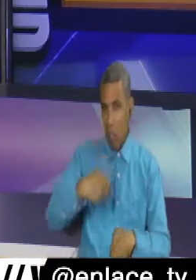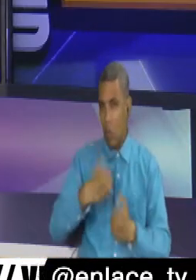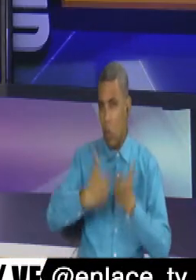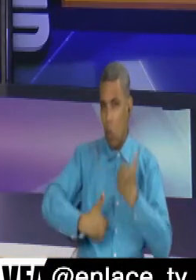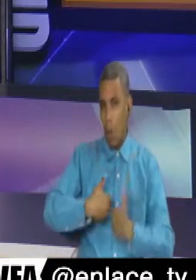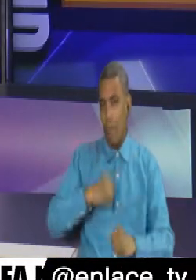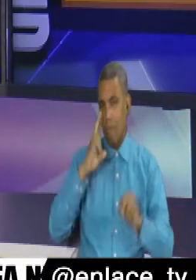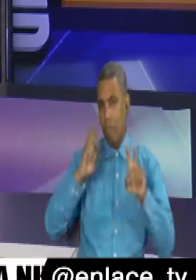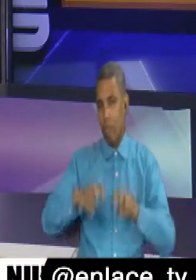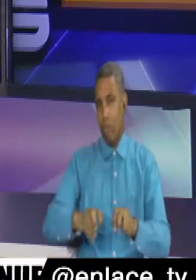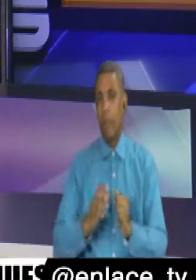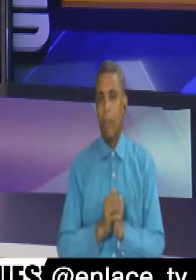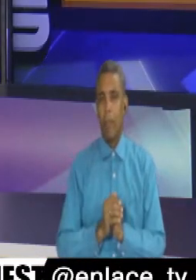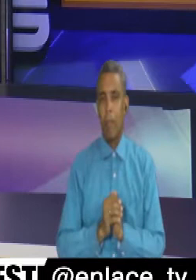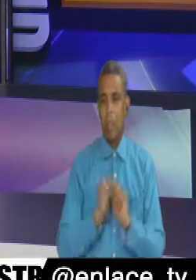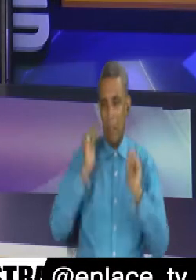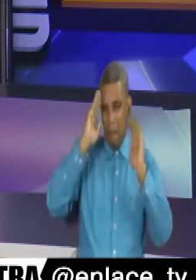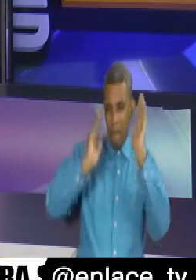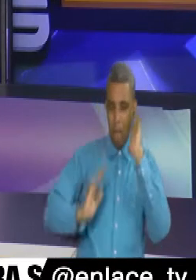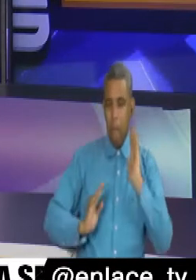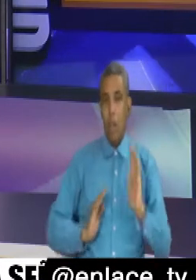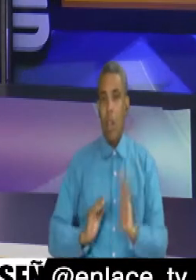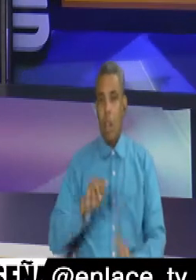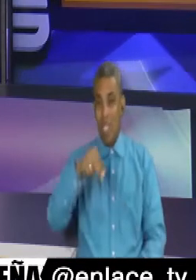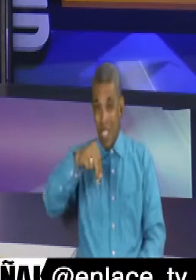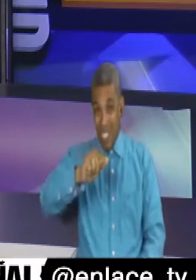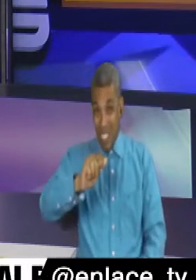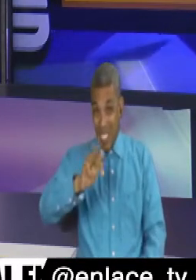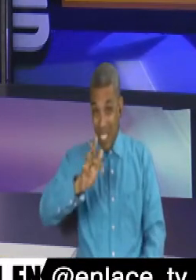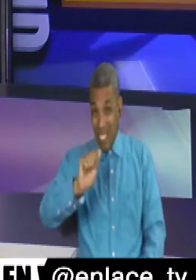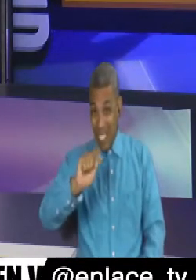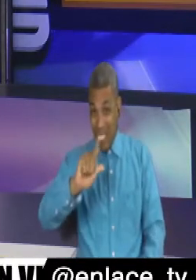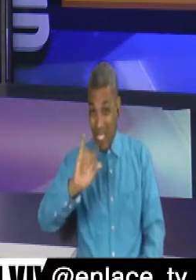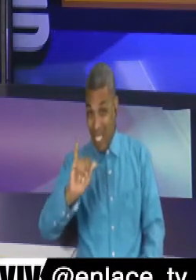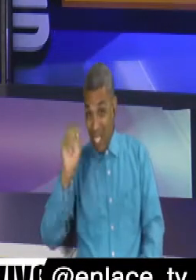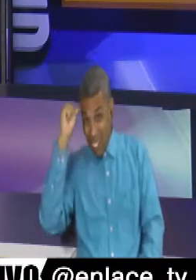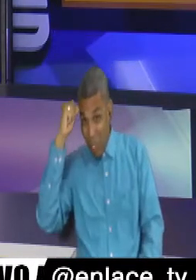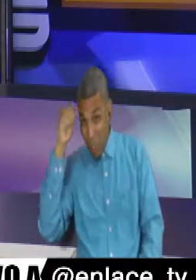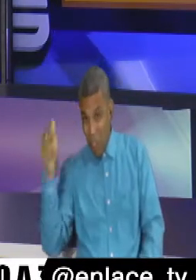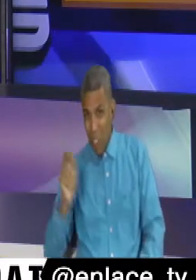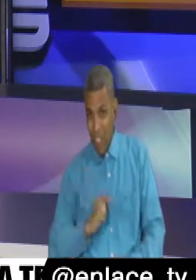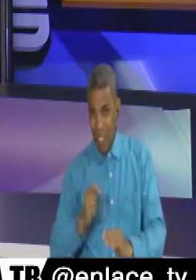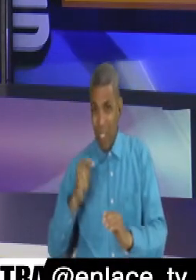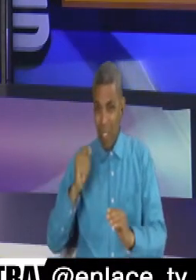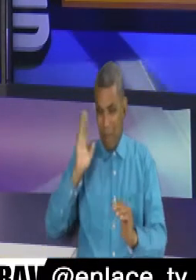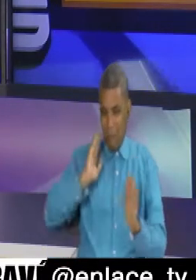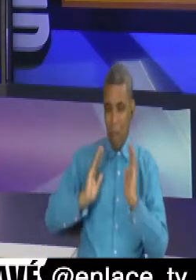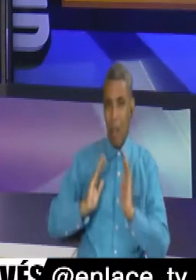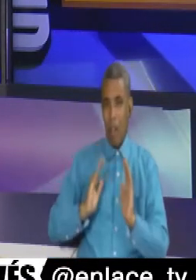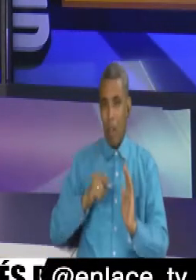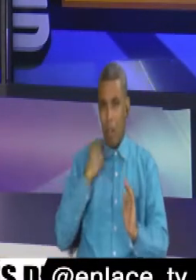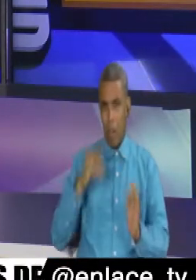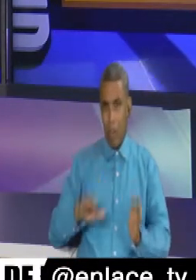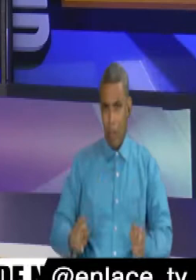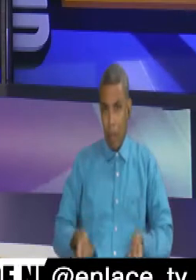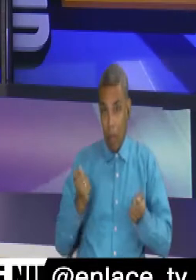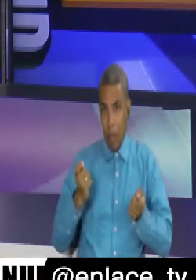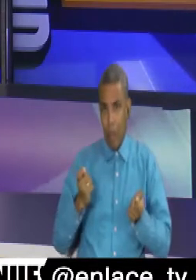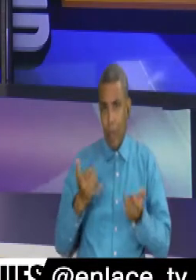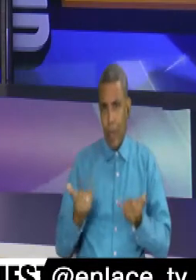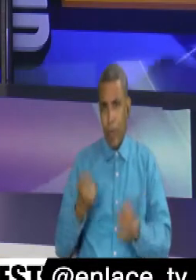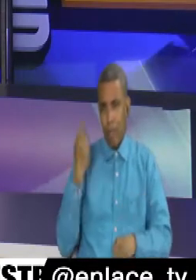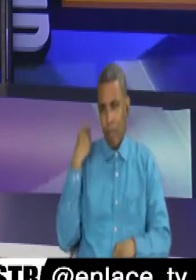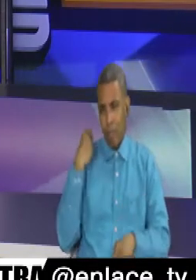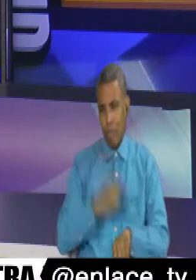Reiteramos que entre las personas lesionadas se encontraba Natalia Acuña, de 22 años de edad, estudiante de Ingeniería Ambiental de las Unidades Tecnológicas de Santander, quien hace